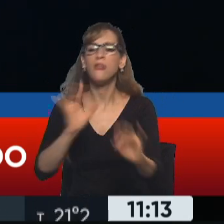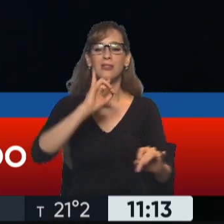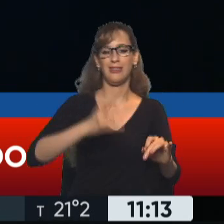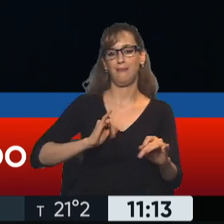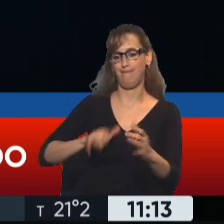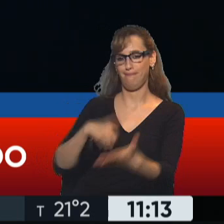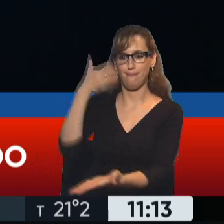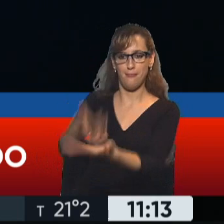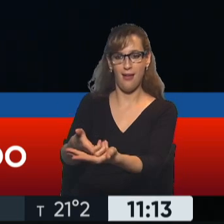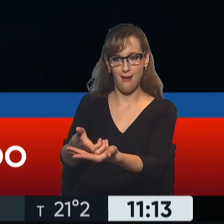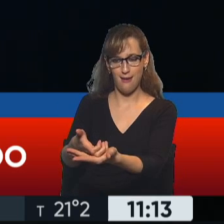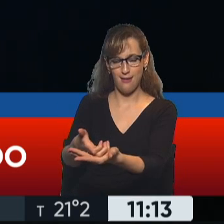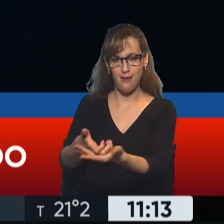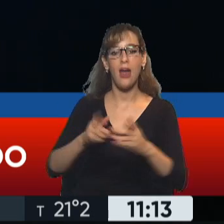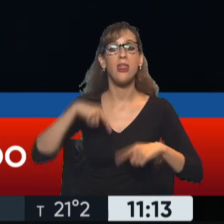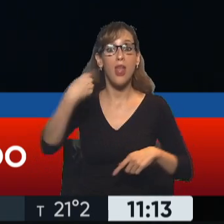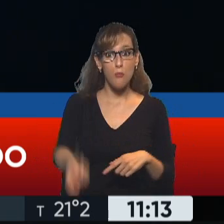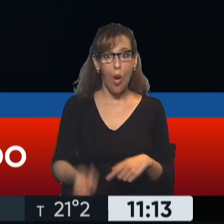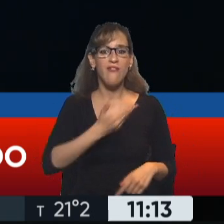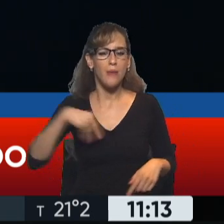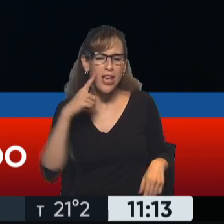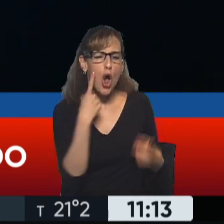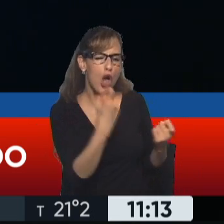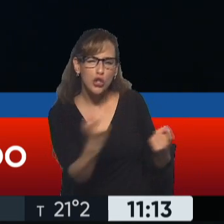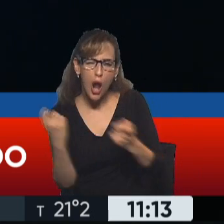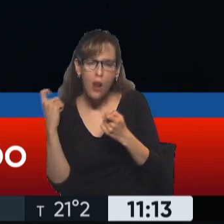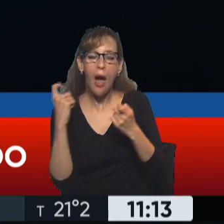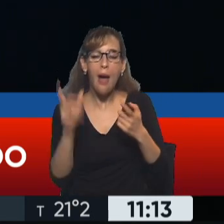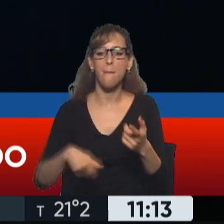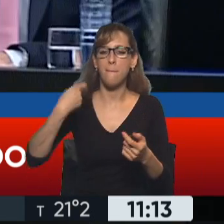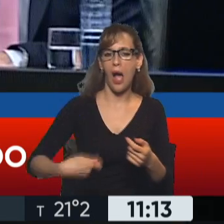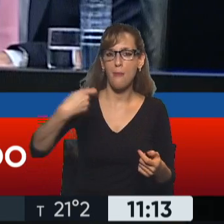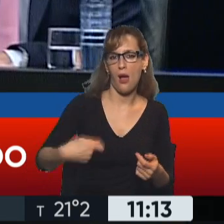las revisiones, habrá nuevos desembolsos. ¿Okay?